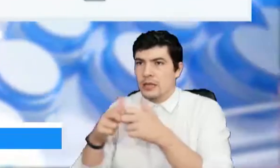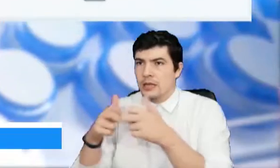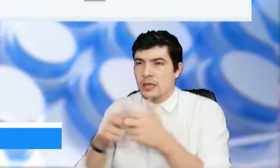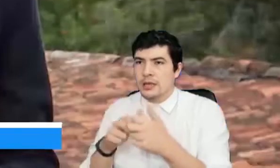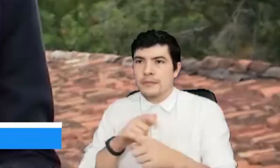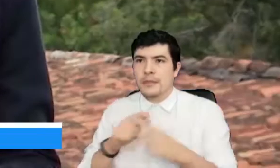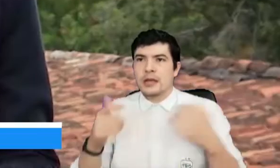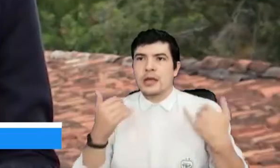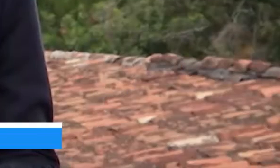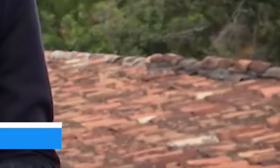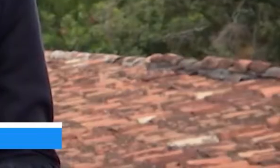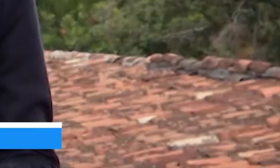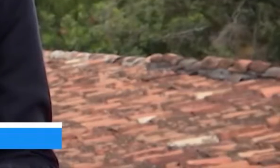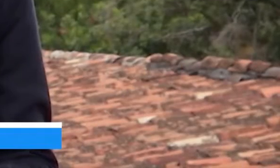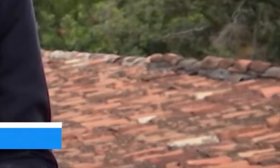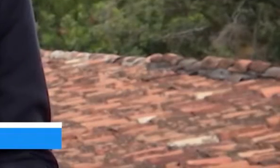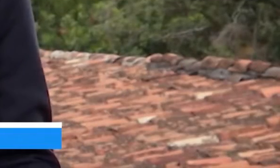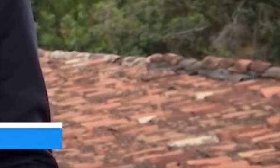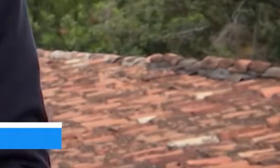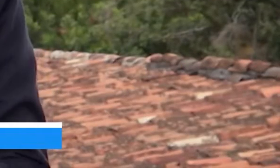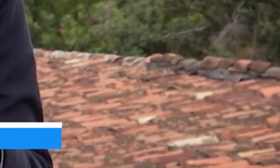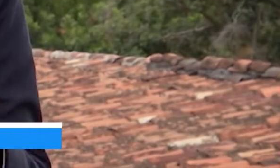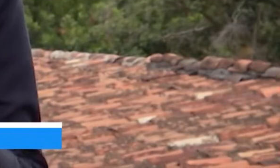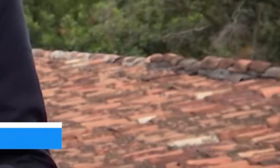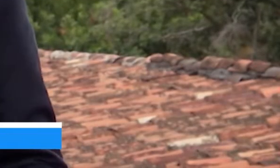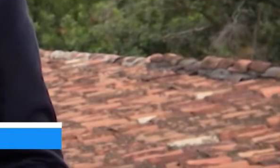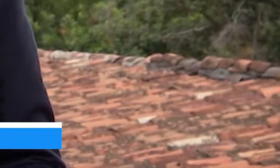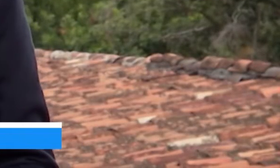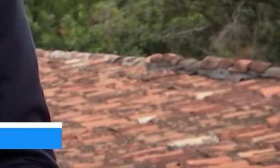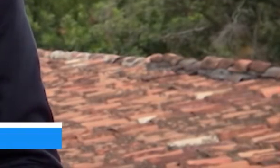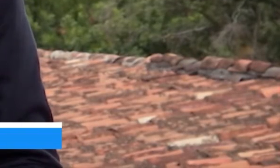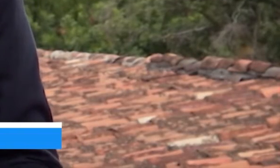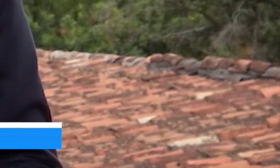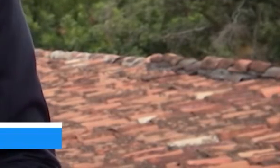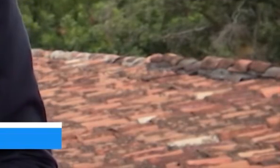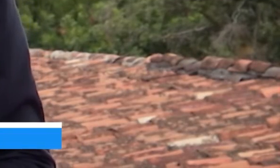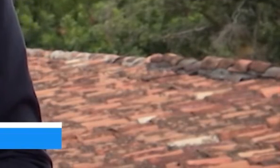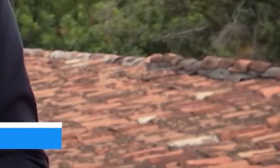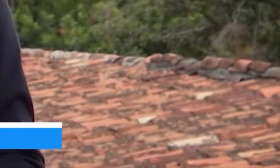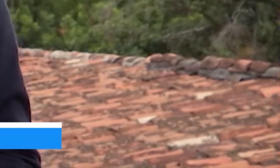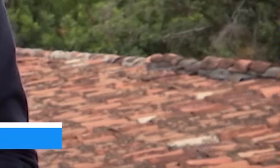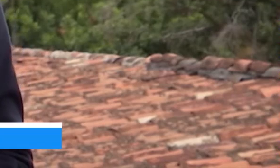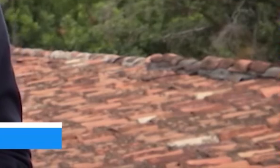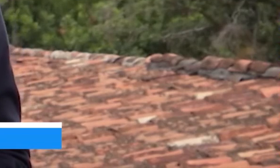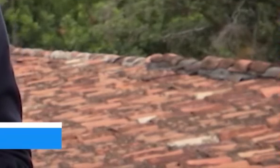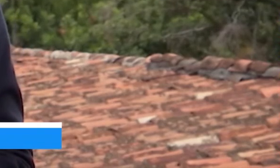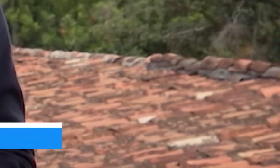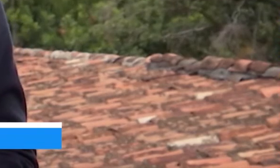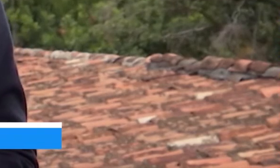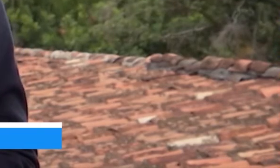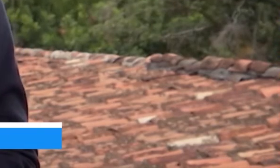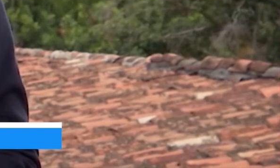esta y otras medidas de alivio económico durante esta emergencia. Continuamos con más información en Oriente Noticias. Cristian Correa, estamos informando.